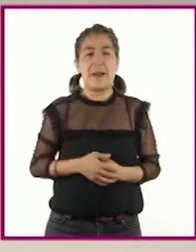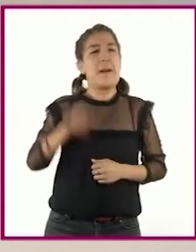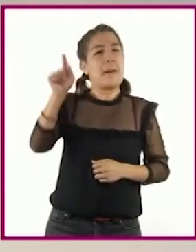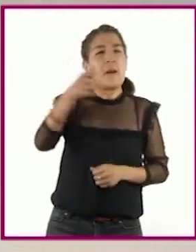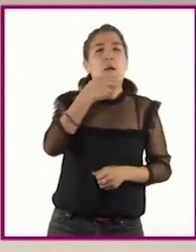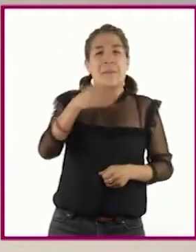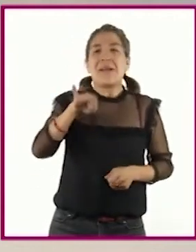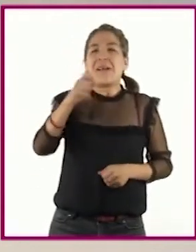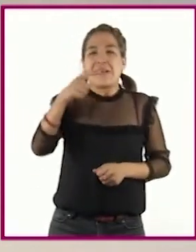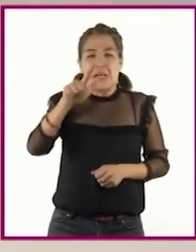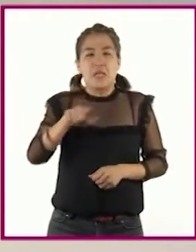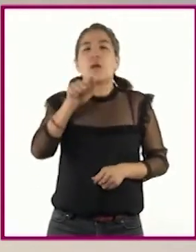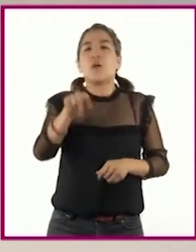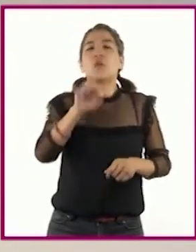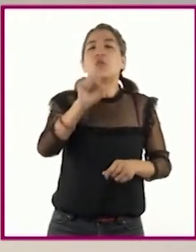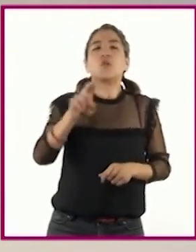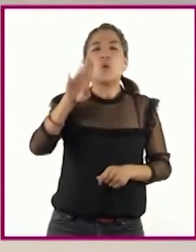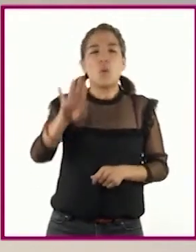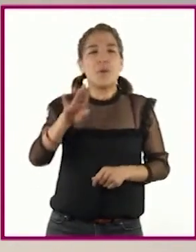Miguel nos mandó sus subtemas.